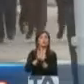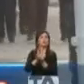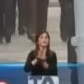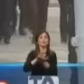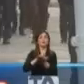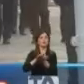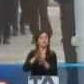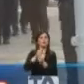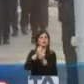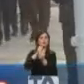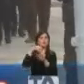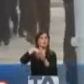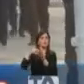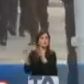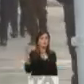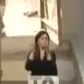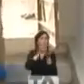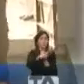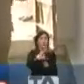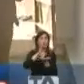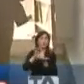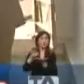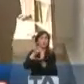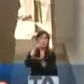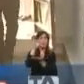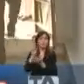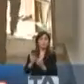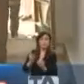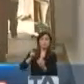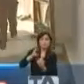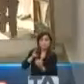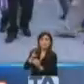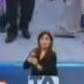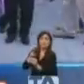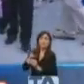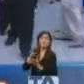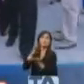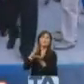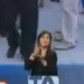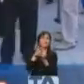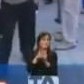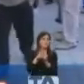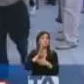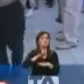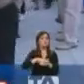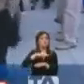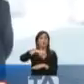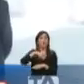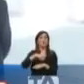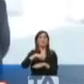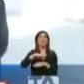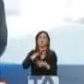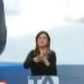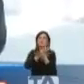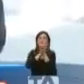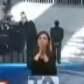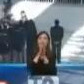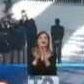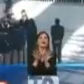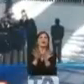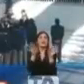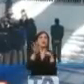Mientras tanto, la suspensión de clases para escuelas y colegios de la zona afectada por la provisión de agua se extendió a nivel general en todo el